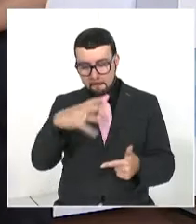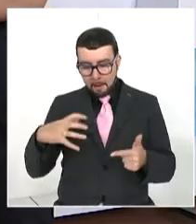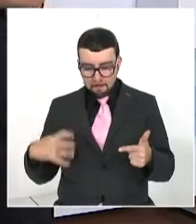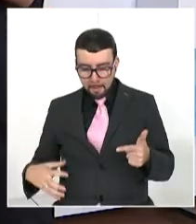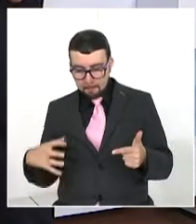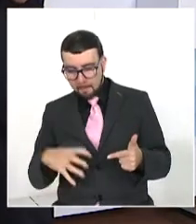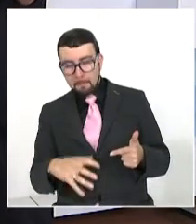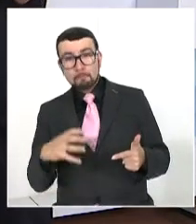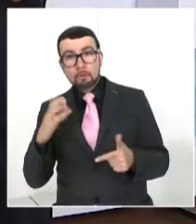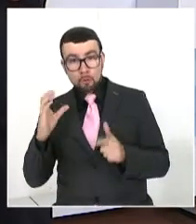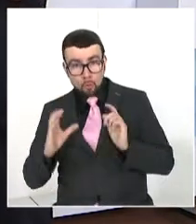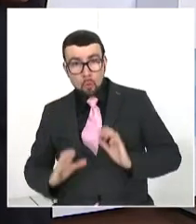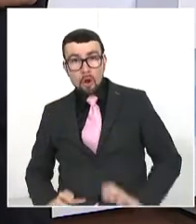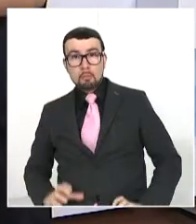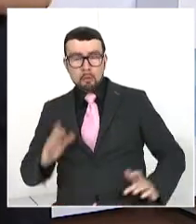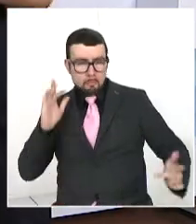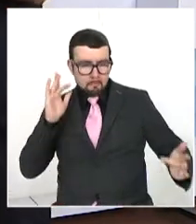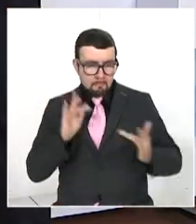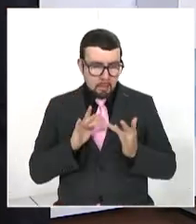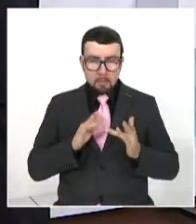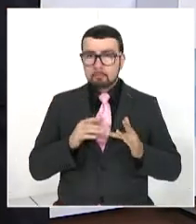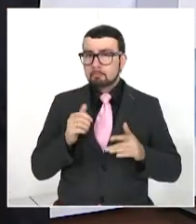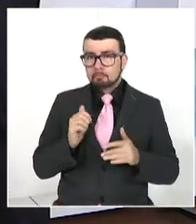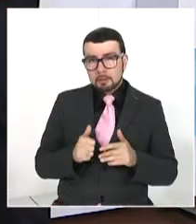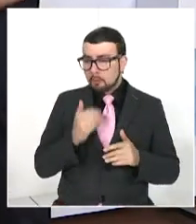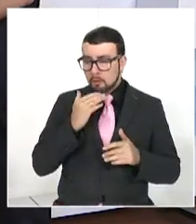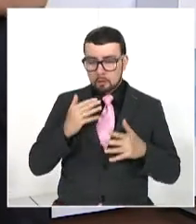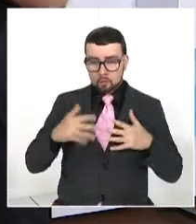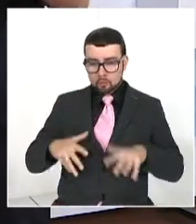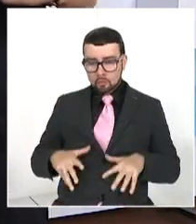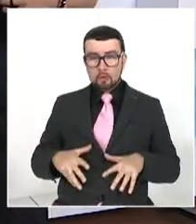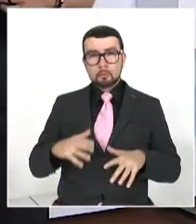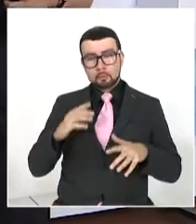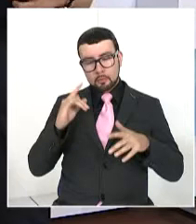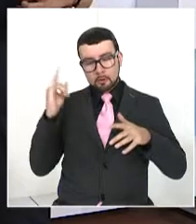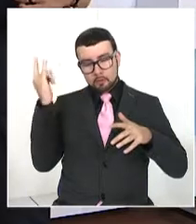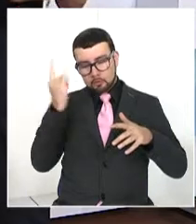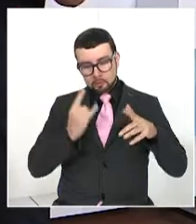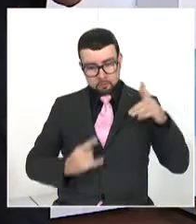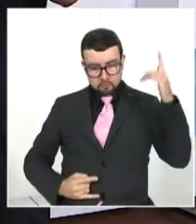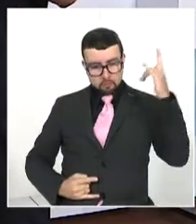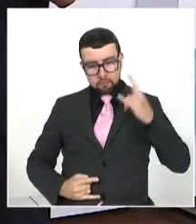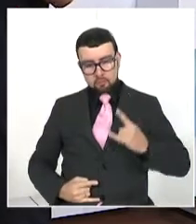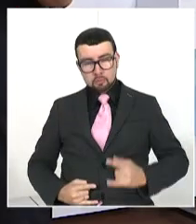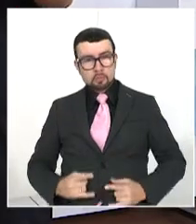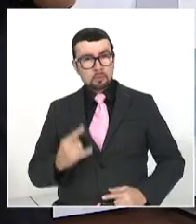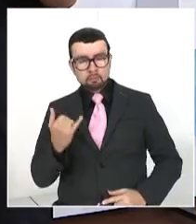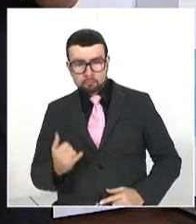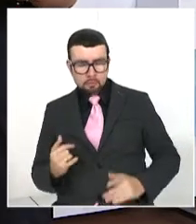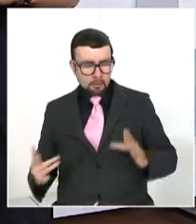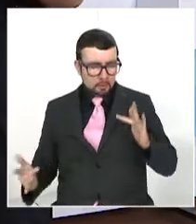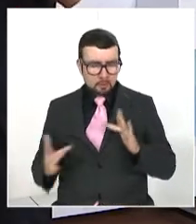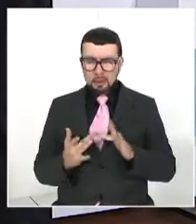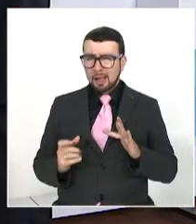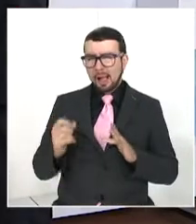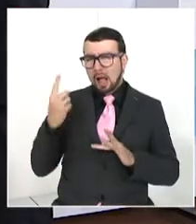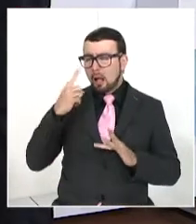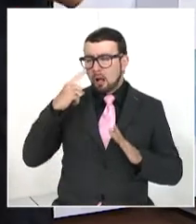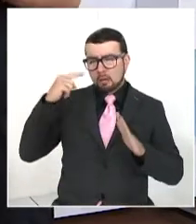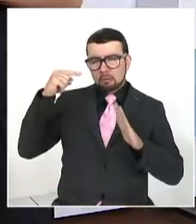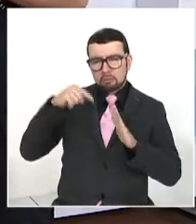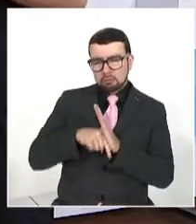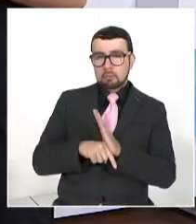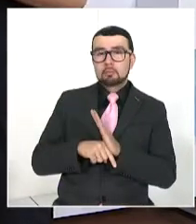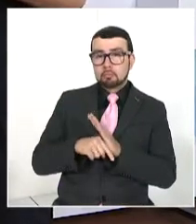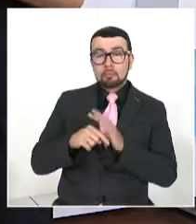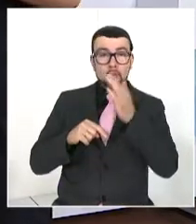conectando, que todo está conectado por el mismo nervio, que tiene metámeras, que tienen dermatomas. Eso es algo un poco más complejo, que les